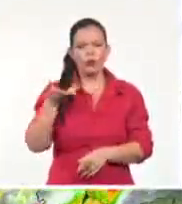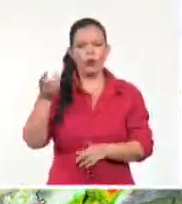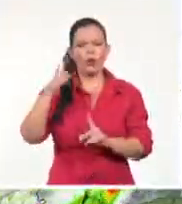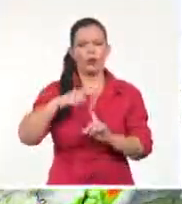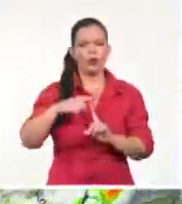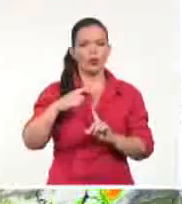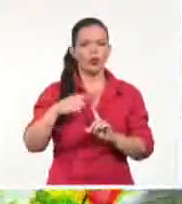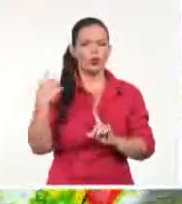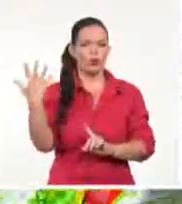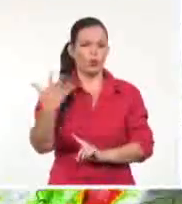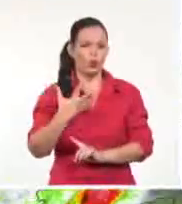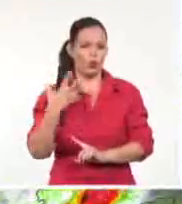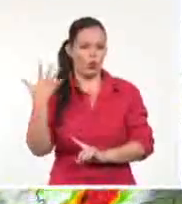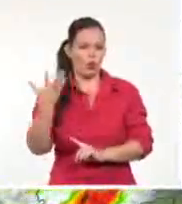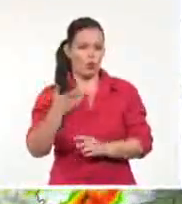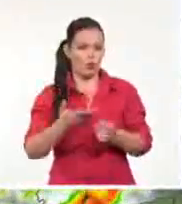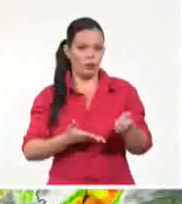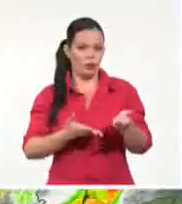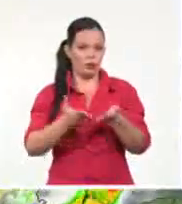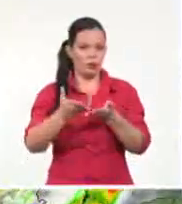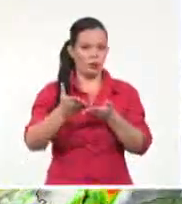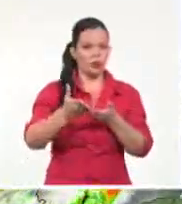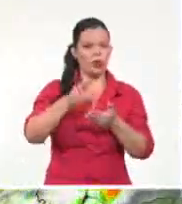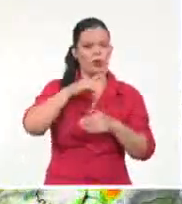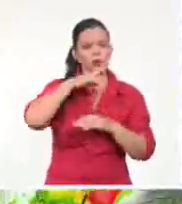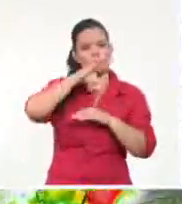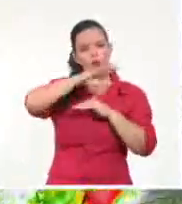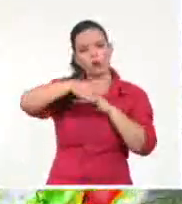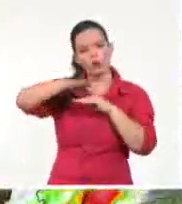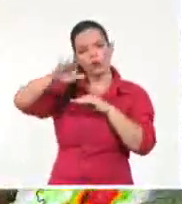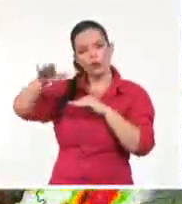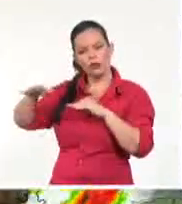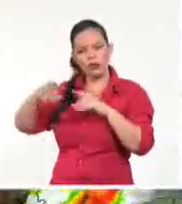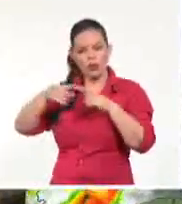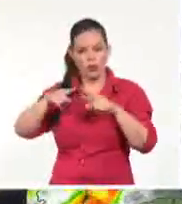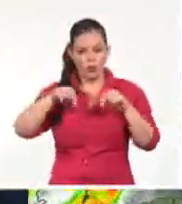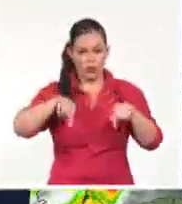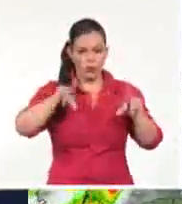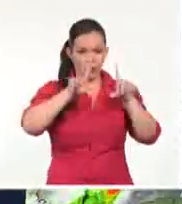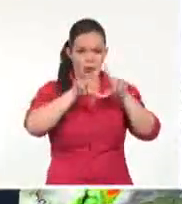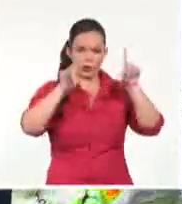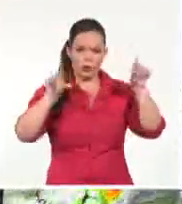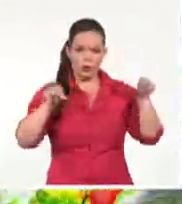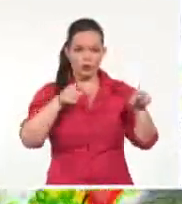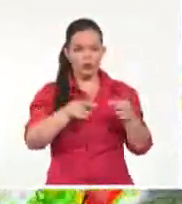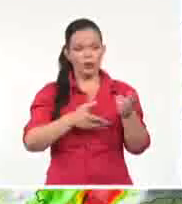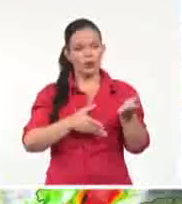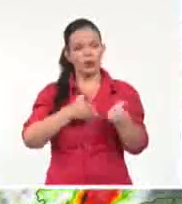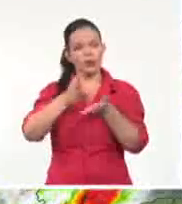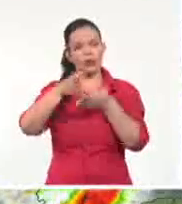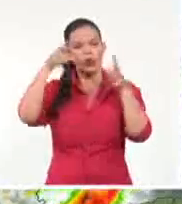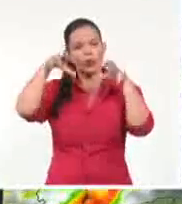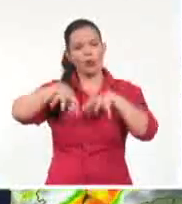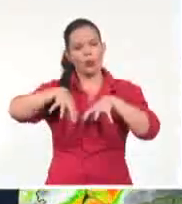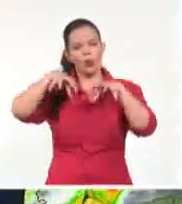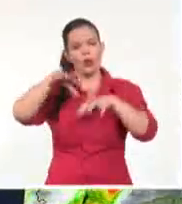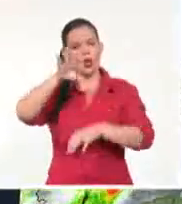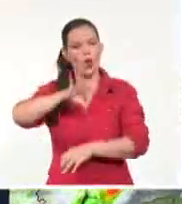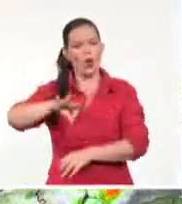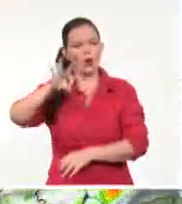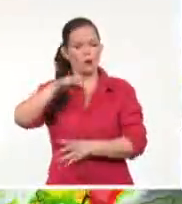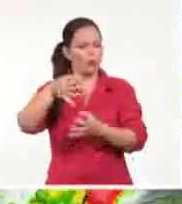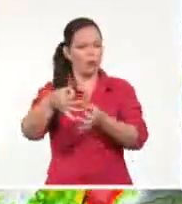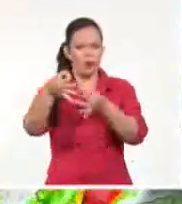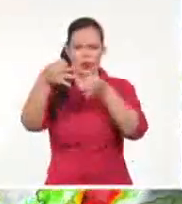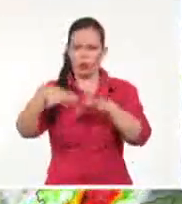Caribe Oriental. Por su parte, en el territorio cubano sigue lloviendo en las provincias orientales, se mantiene la humedad generada por una vaguada en esa